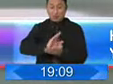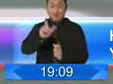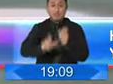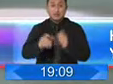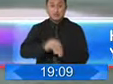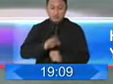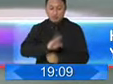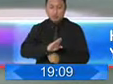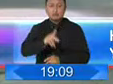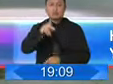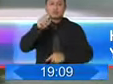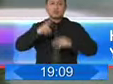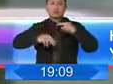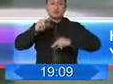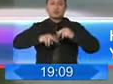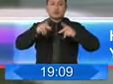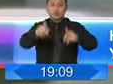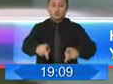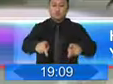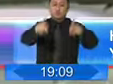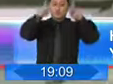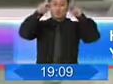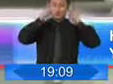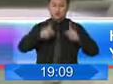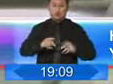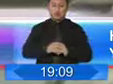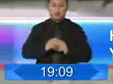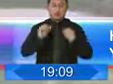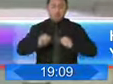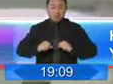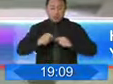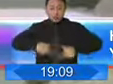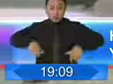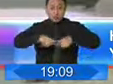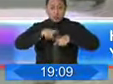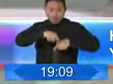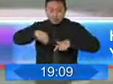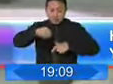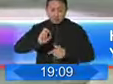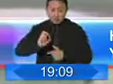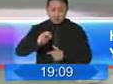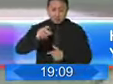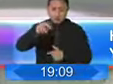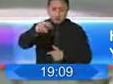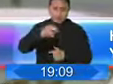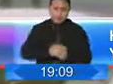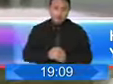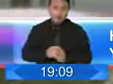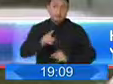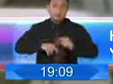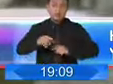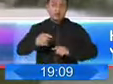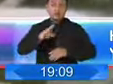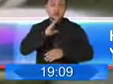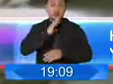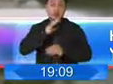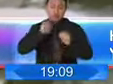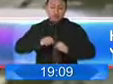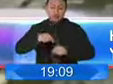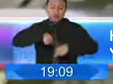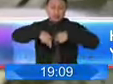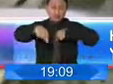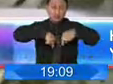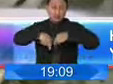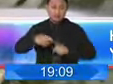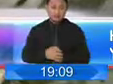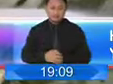construir puentes en madera y caña para tratar de llegar a los lugares menos profundos y, aunque aún con agua, entrar y salir de la cooperativa.